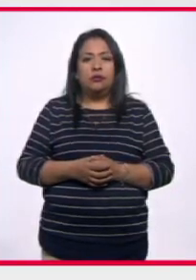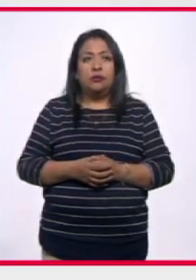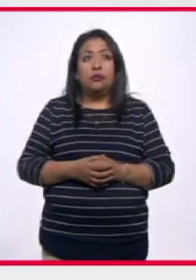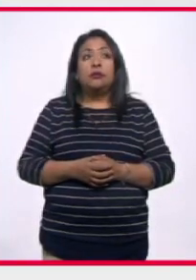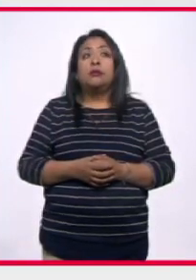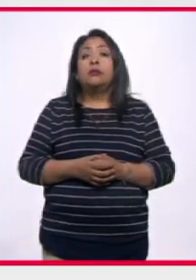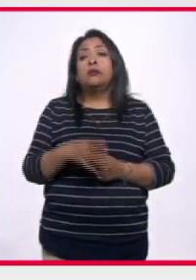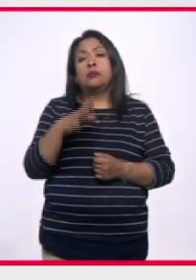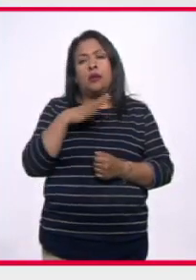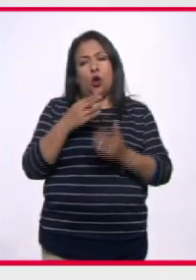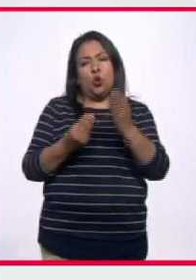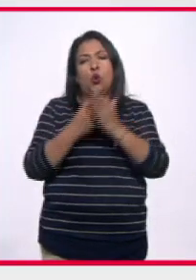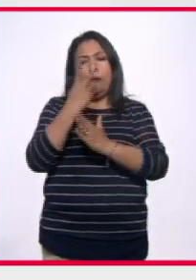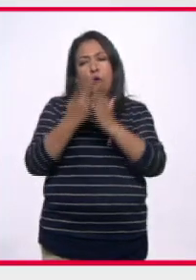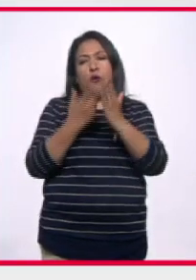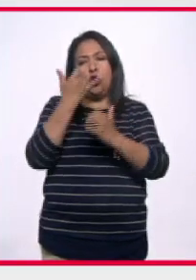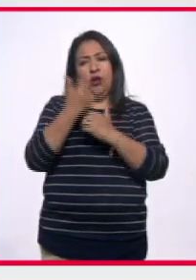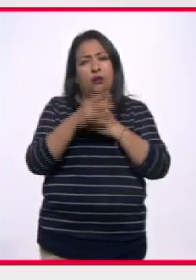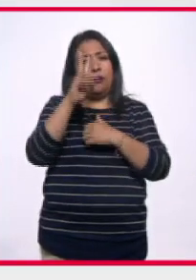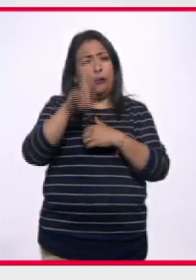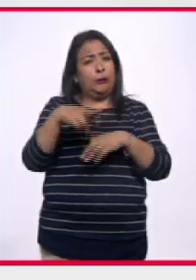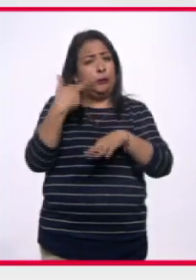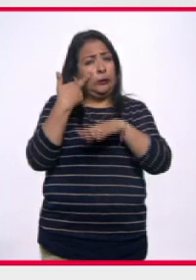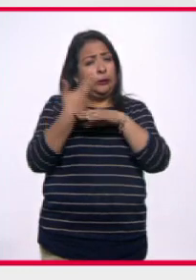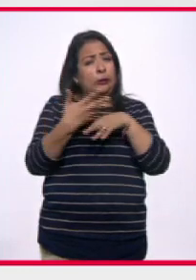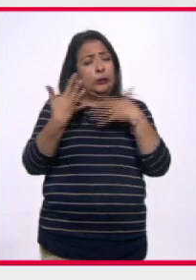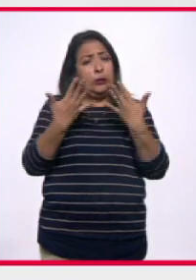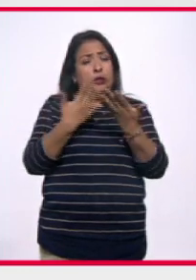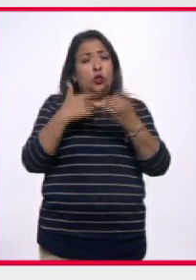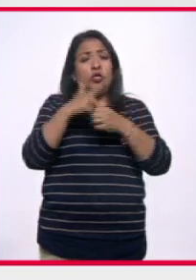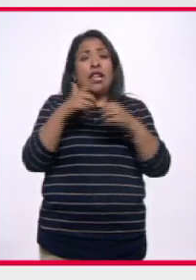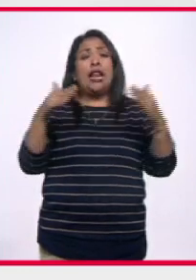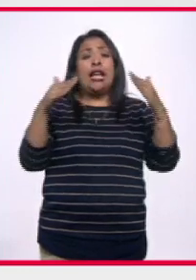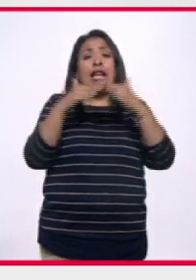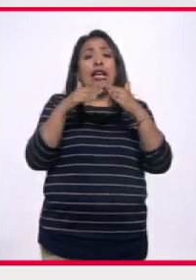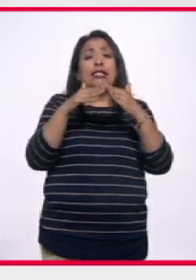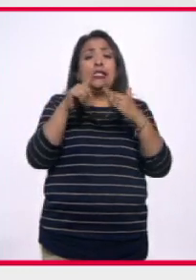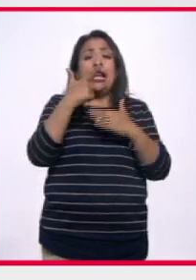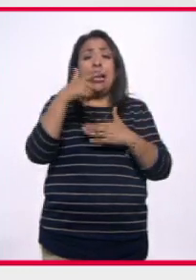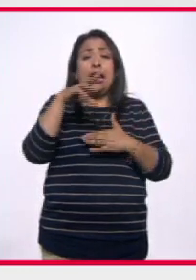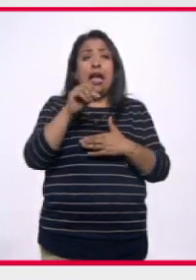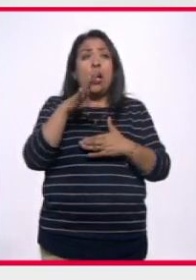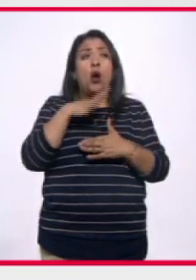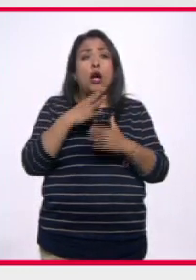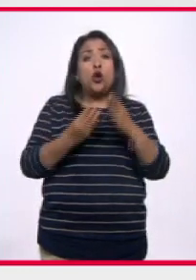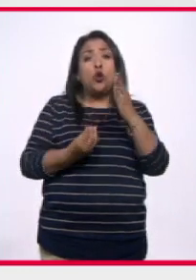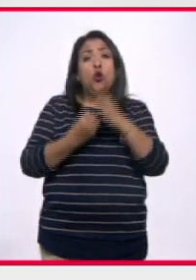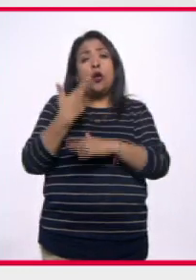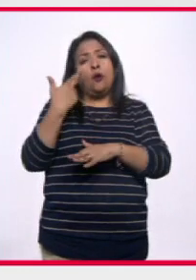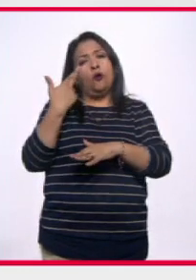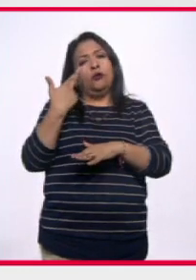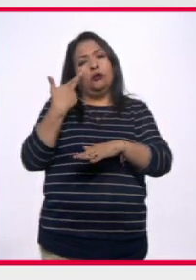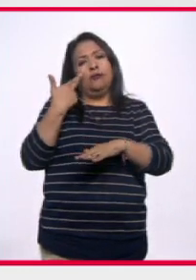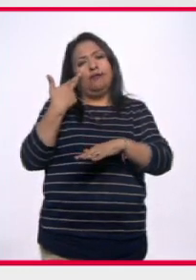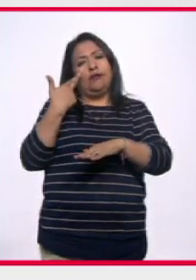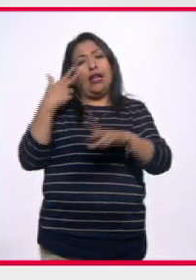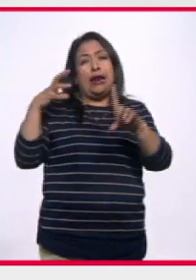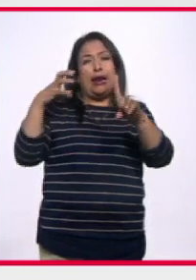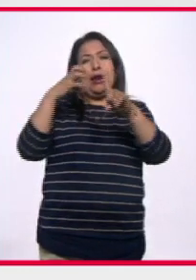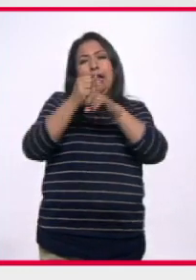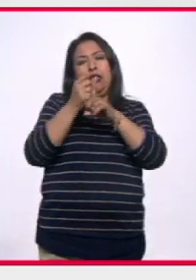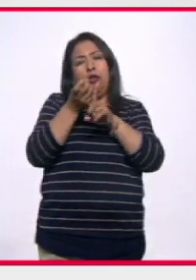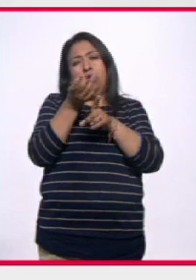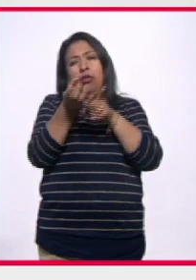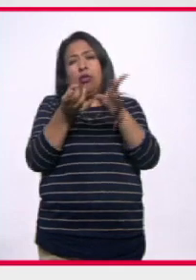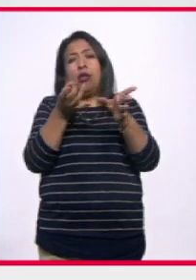y con un nuevo proyecto una gran responsabilidad social la casa del lago establece los nuevos rectores por vencer y los retos